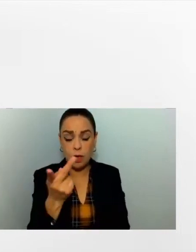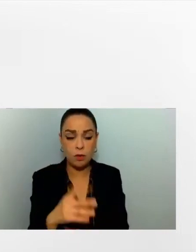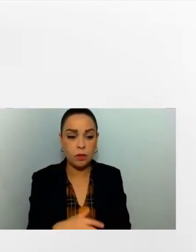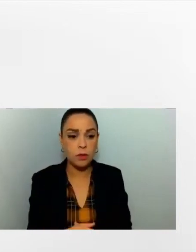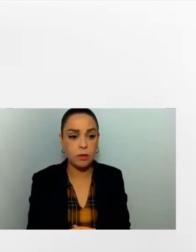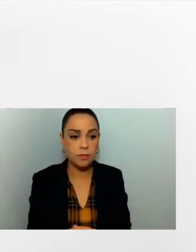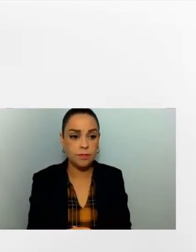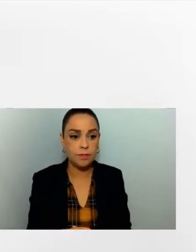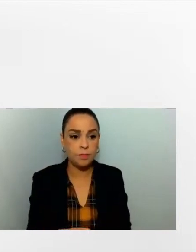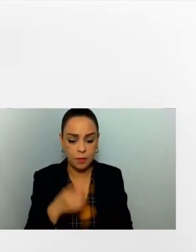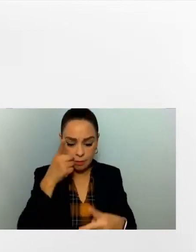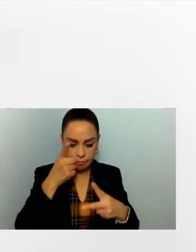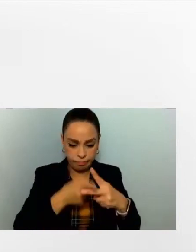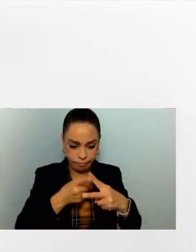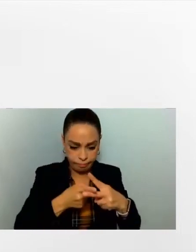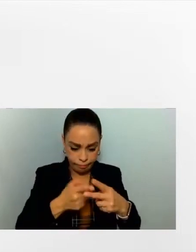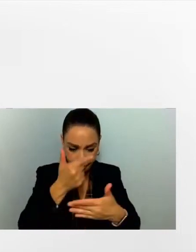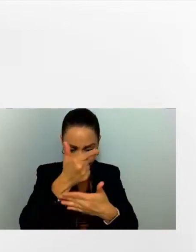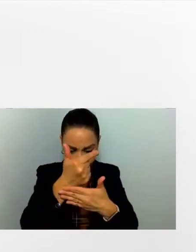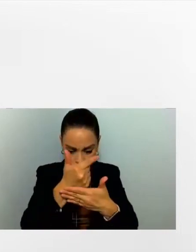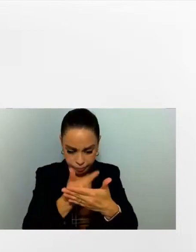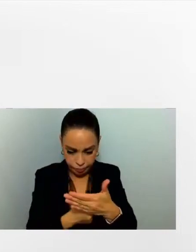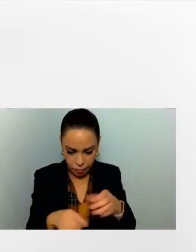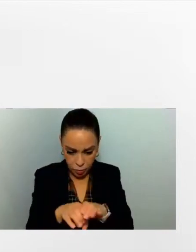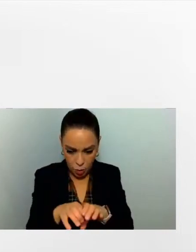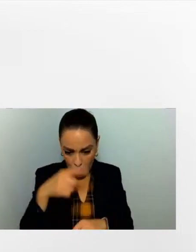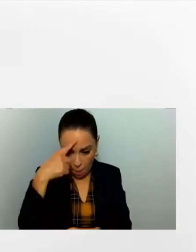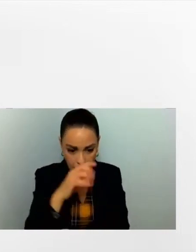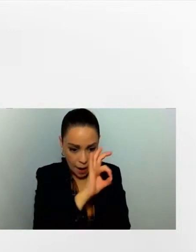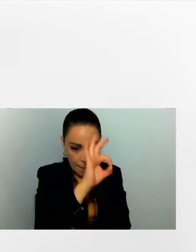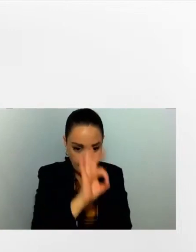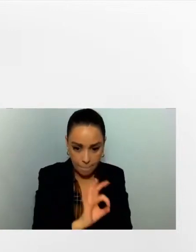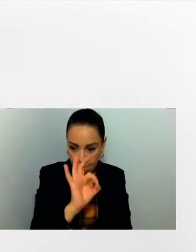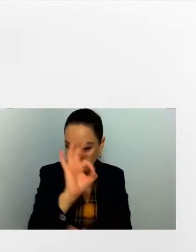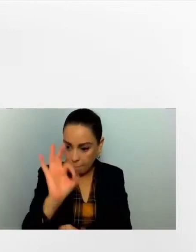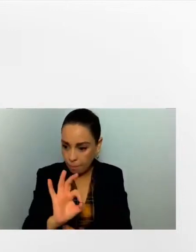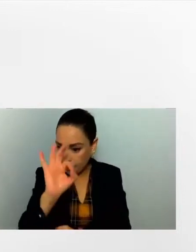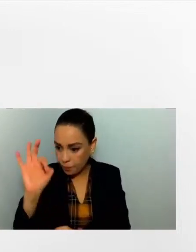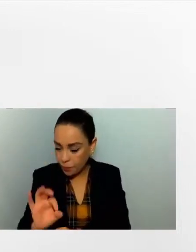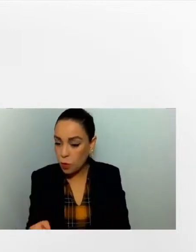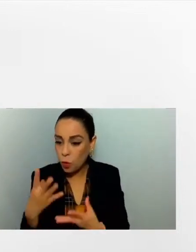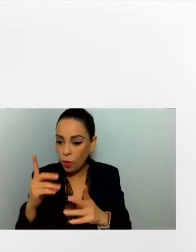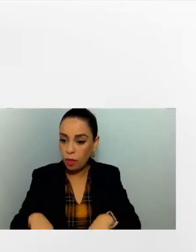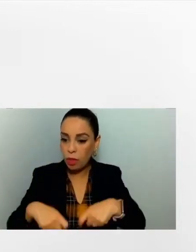cálculo matemático para poder determinar los porcentajes de pensión